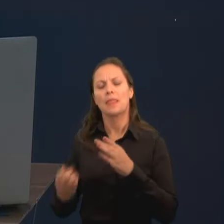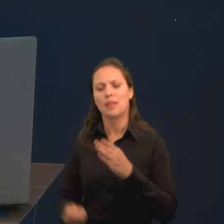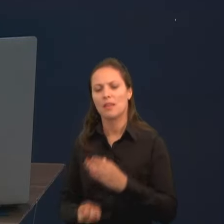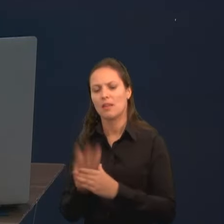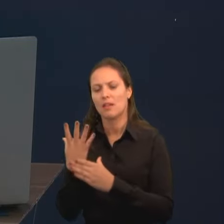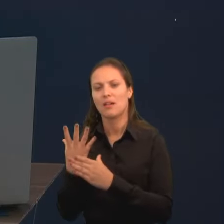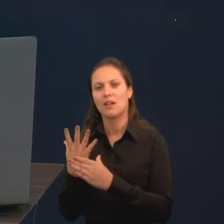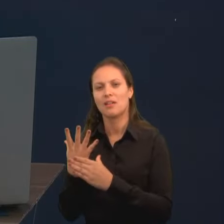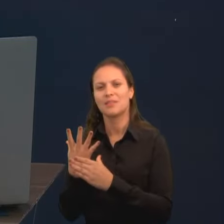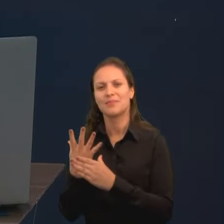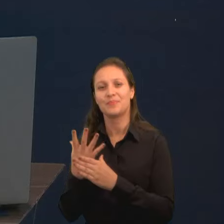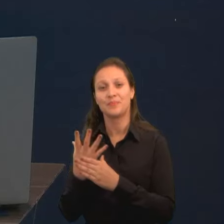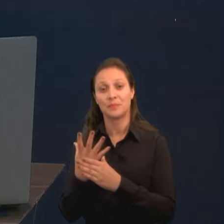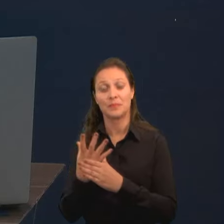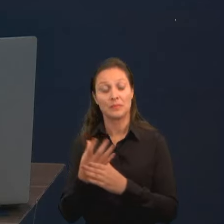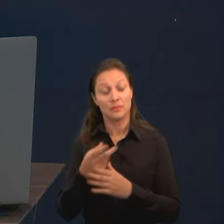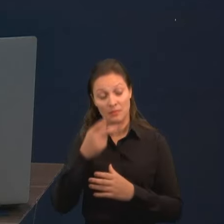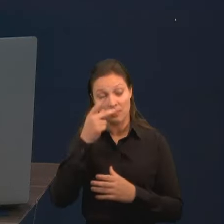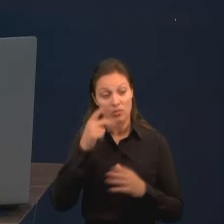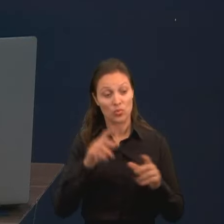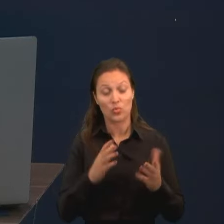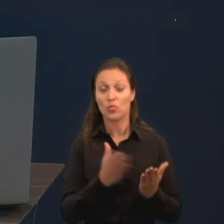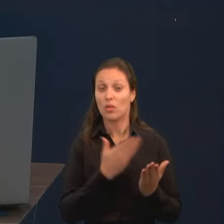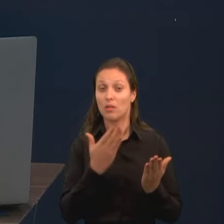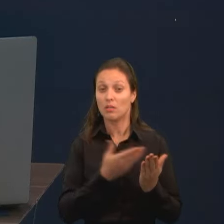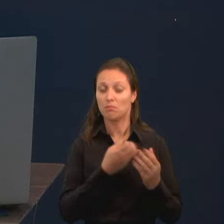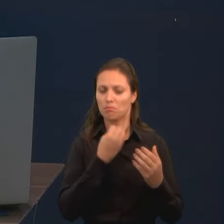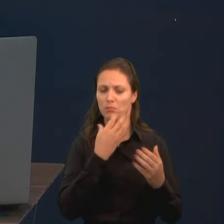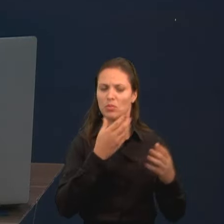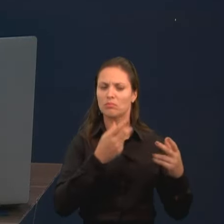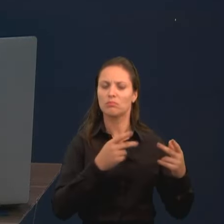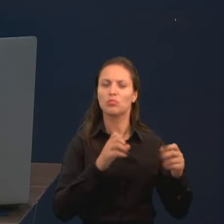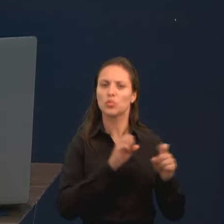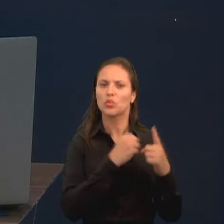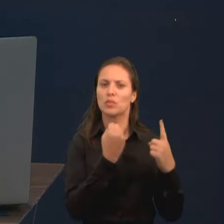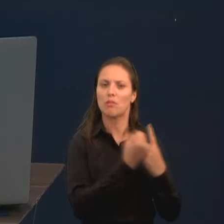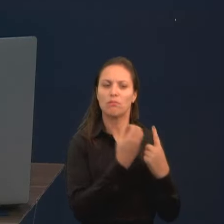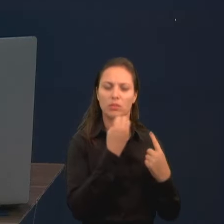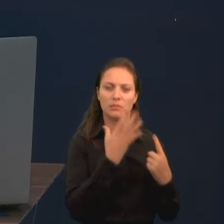ámbito de la creación de este periodismo